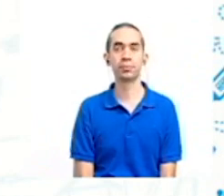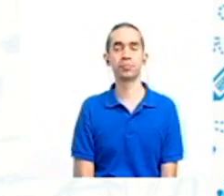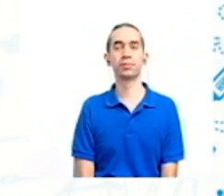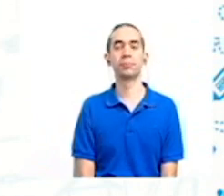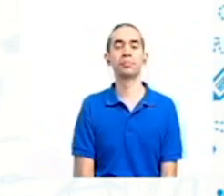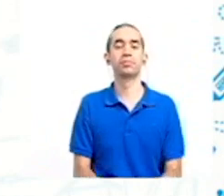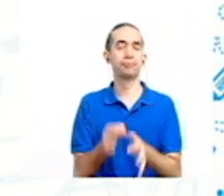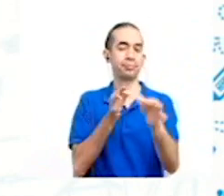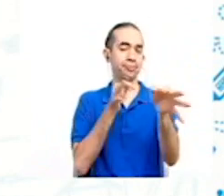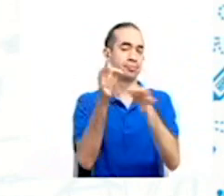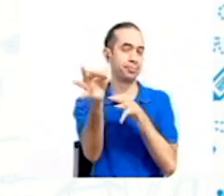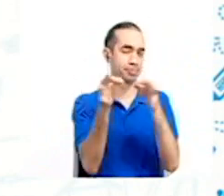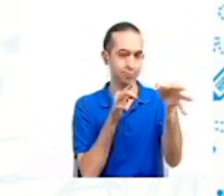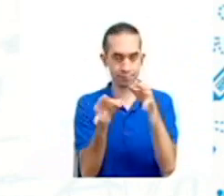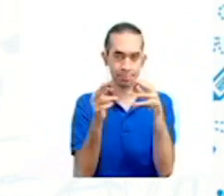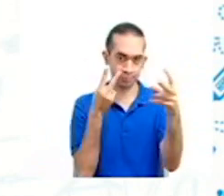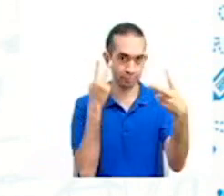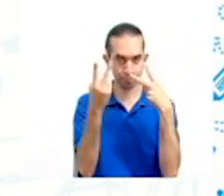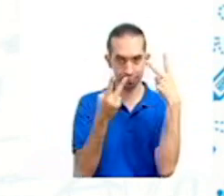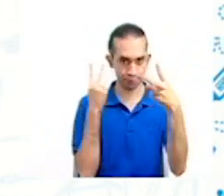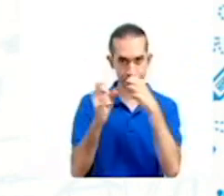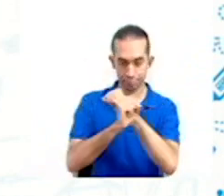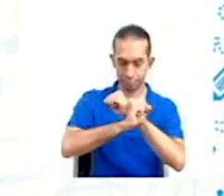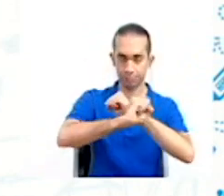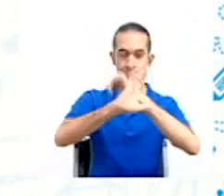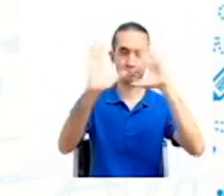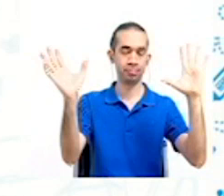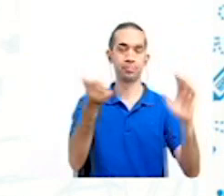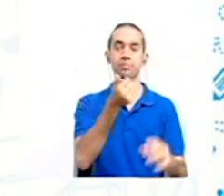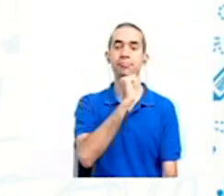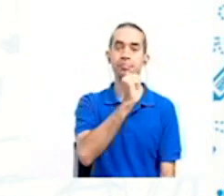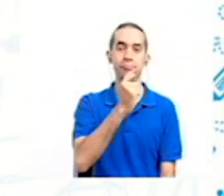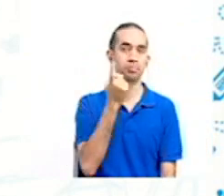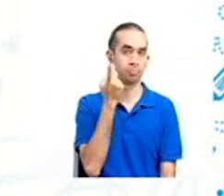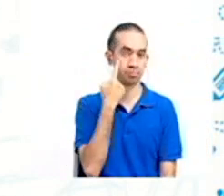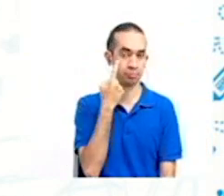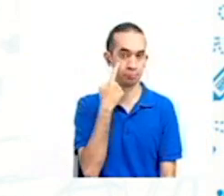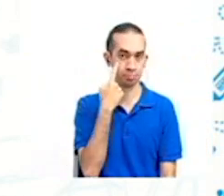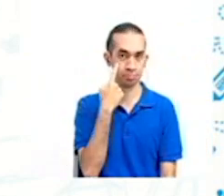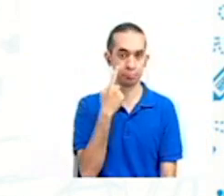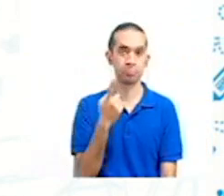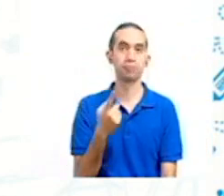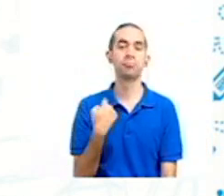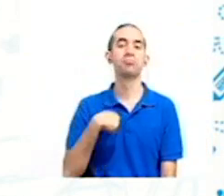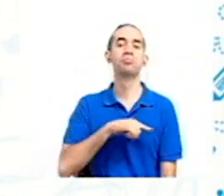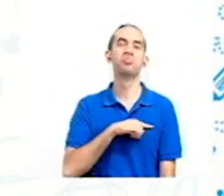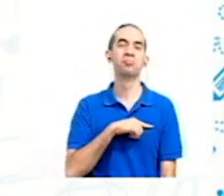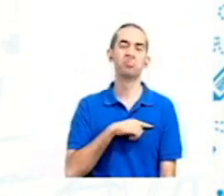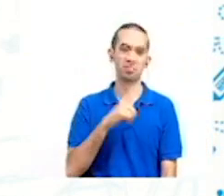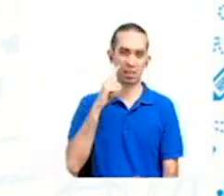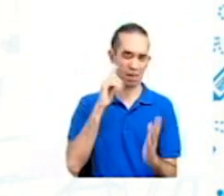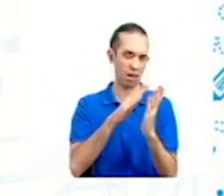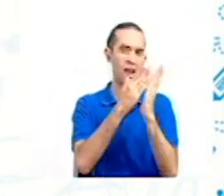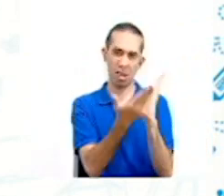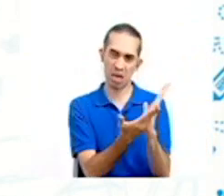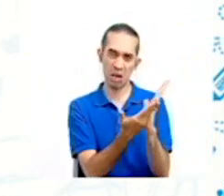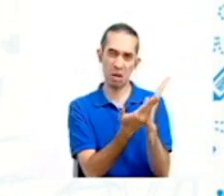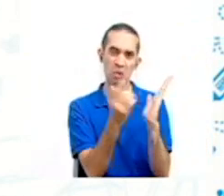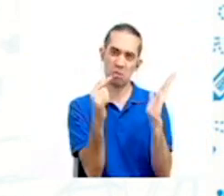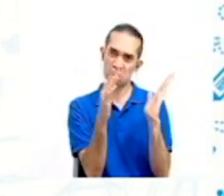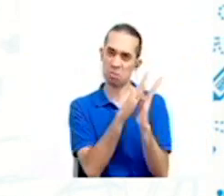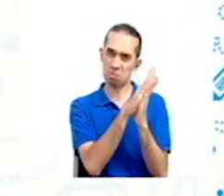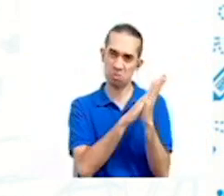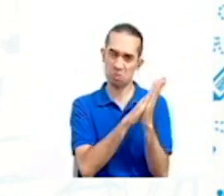Ahora, vamos a hacer una pequeña aclaración visual del agua. Resulta que como nosotros casi siempre tenemos que ver libros de texto